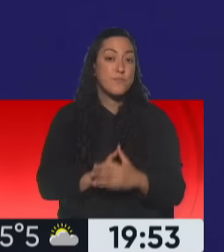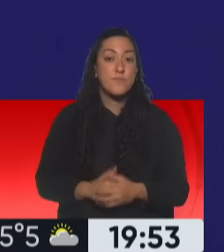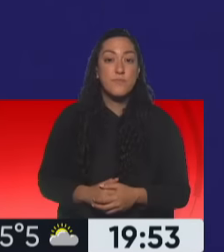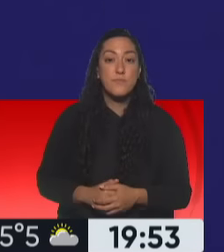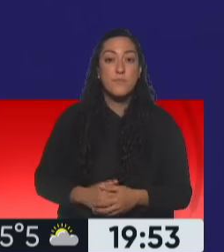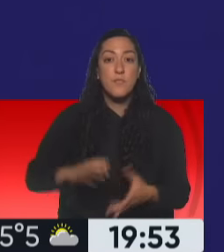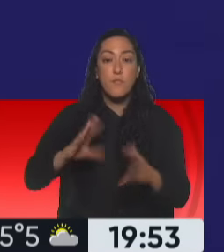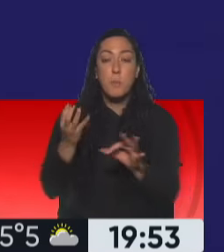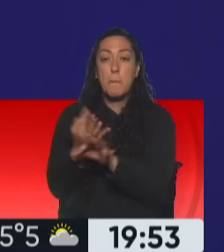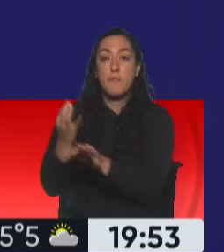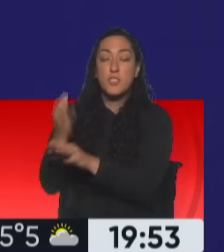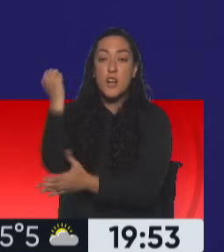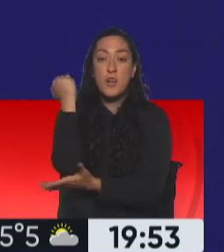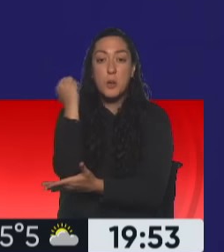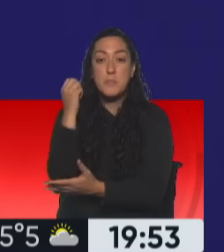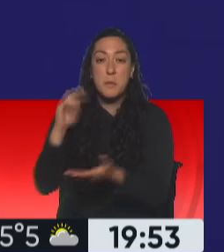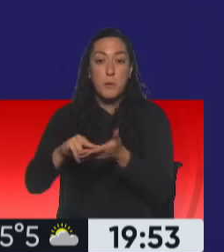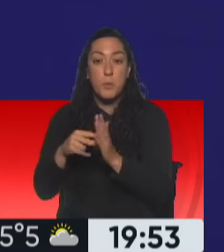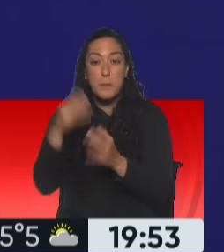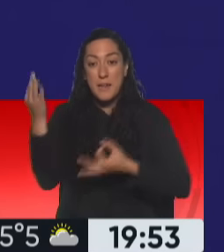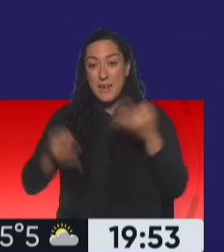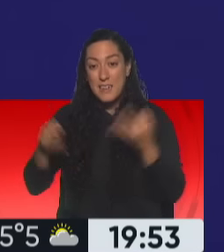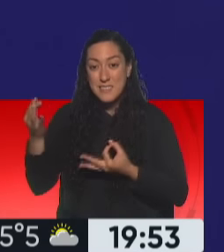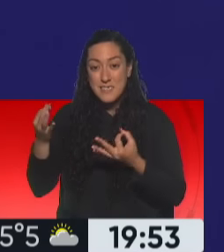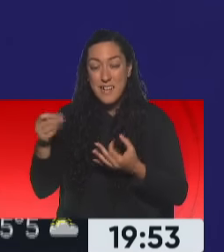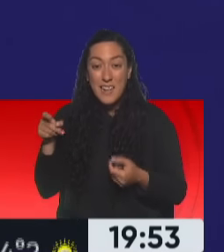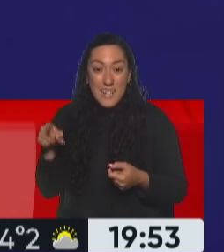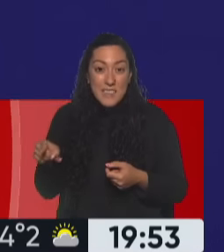miran muchos economistas el problema, es,